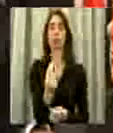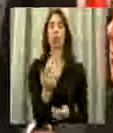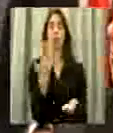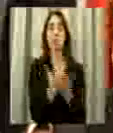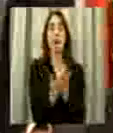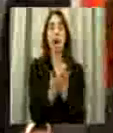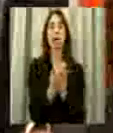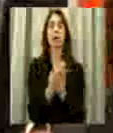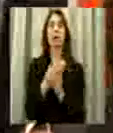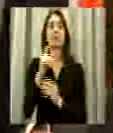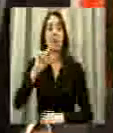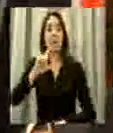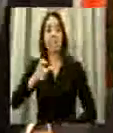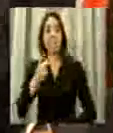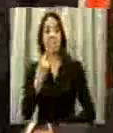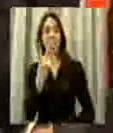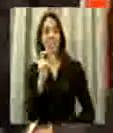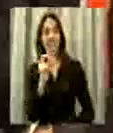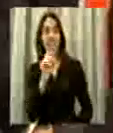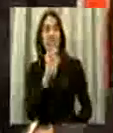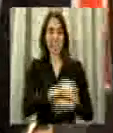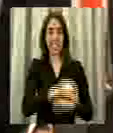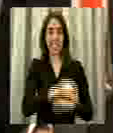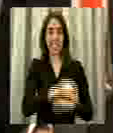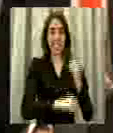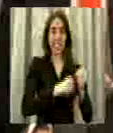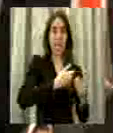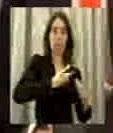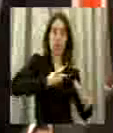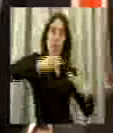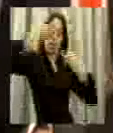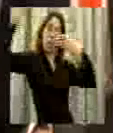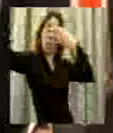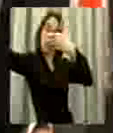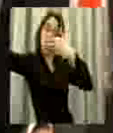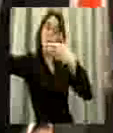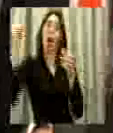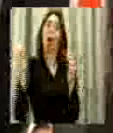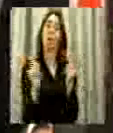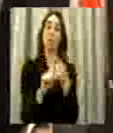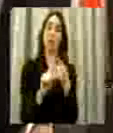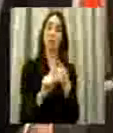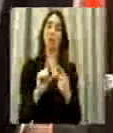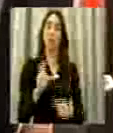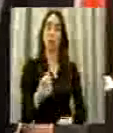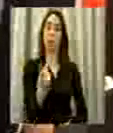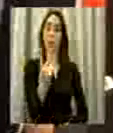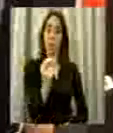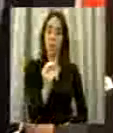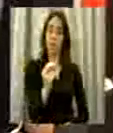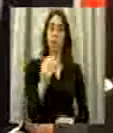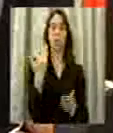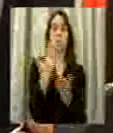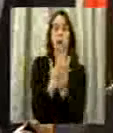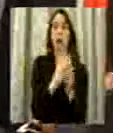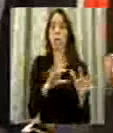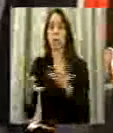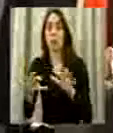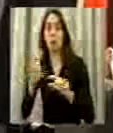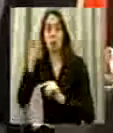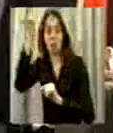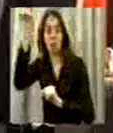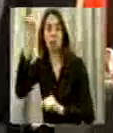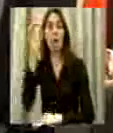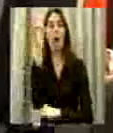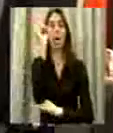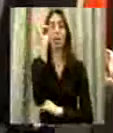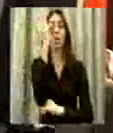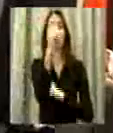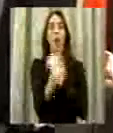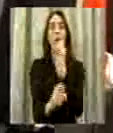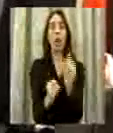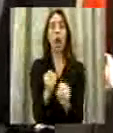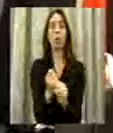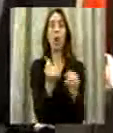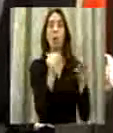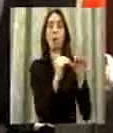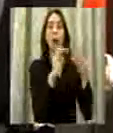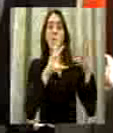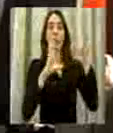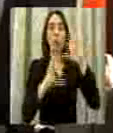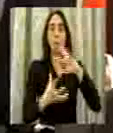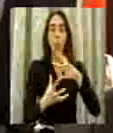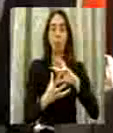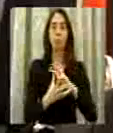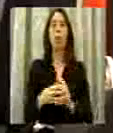nutrida en el G20, ustedes recuerdan que Chile este año fue invitado al G20, tuvimos en la reunión anual del Banco Mundial, la